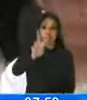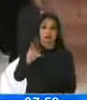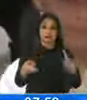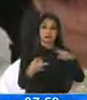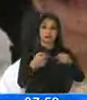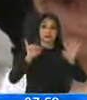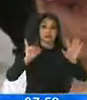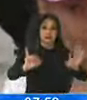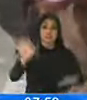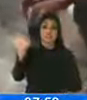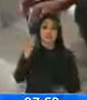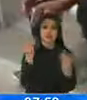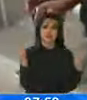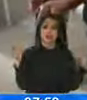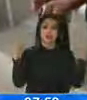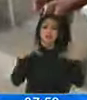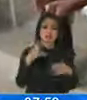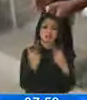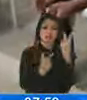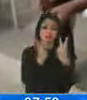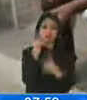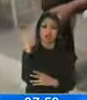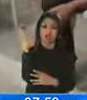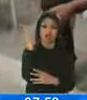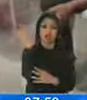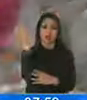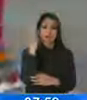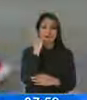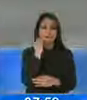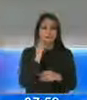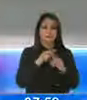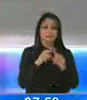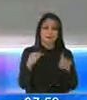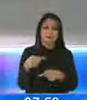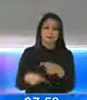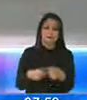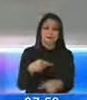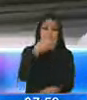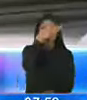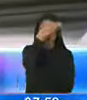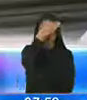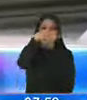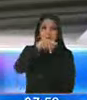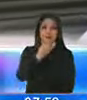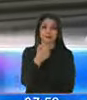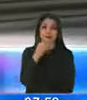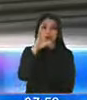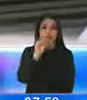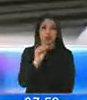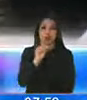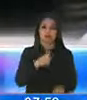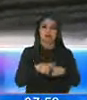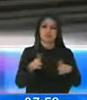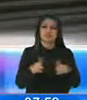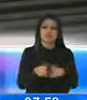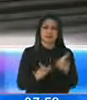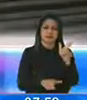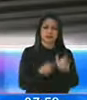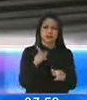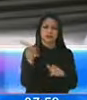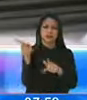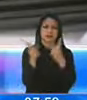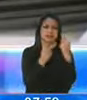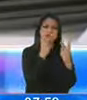enero, miles de visitantes llegan a esta región colombiana para vivir experiencias tradicionales de la cultura pasto. Vienen personas de otro lado. Sí, vienen muchos